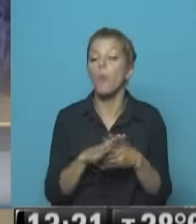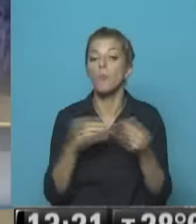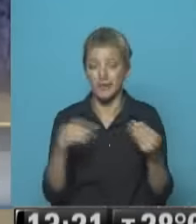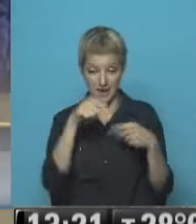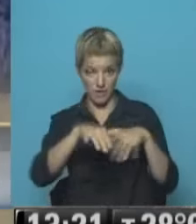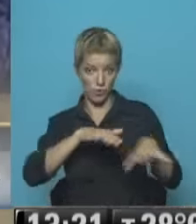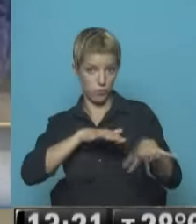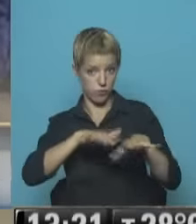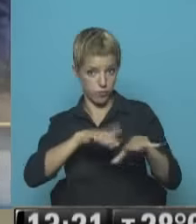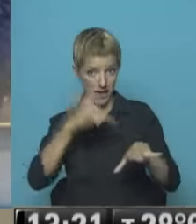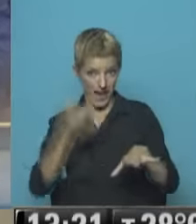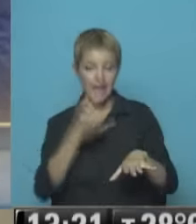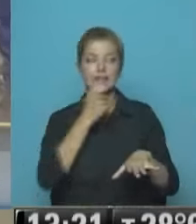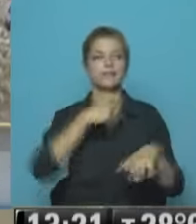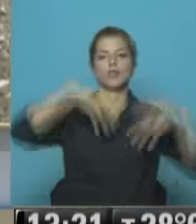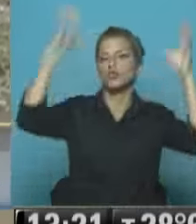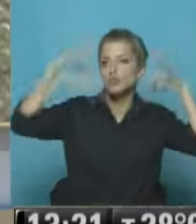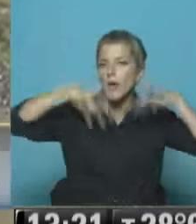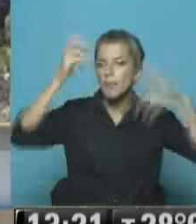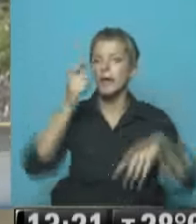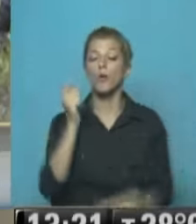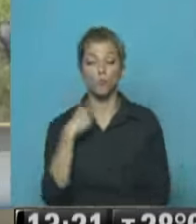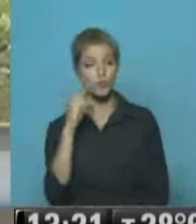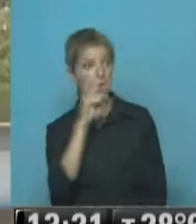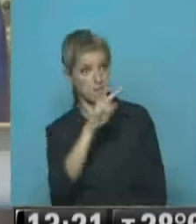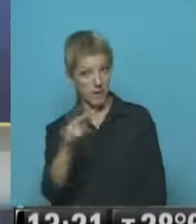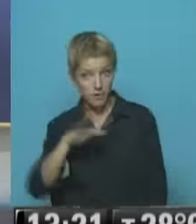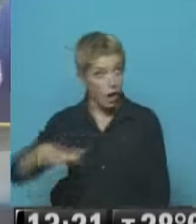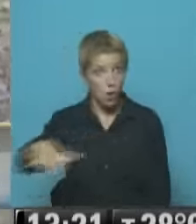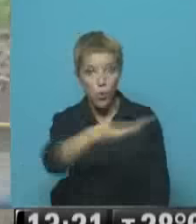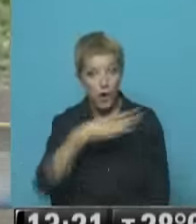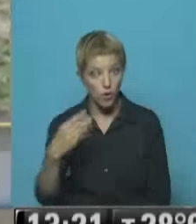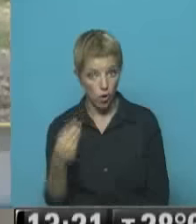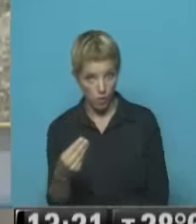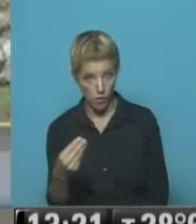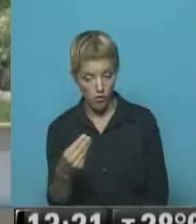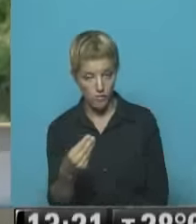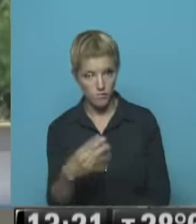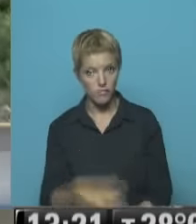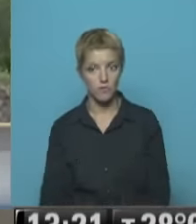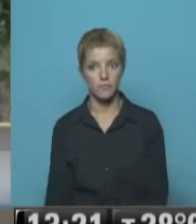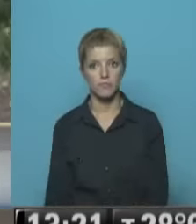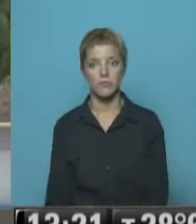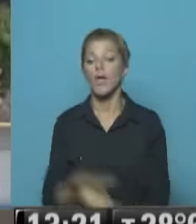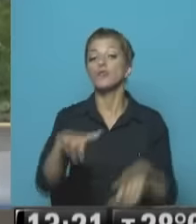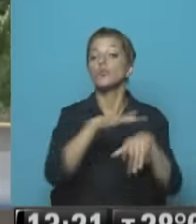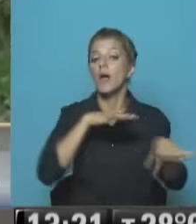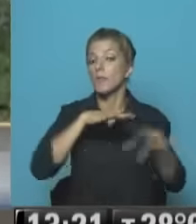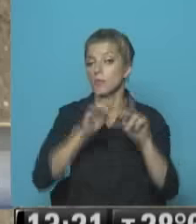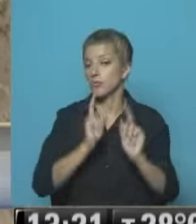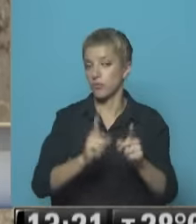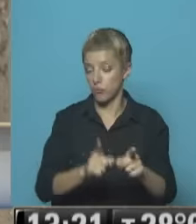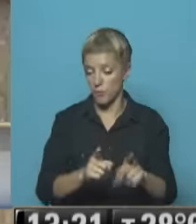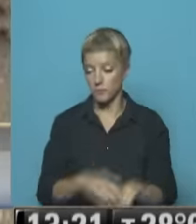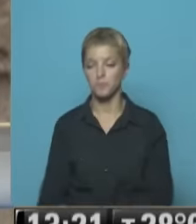mueven cuando hay lluvia, cuando la tierra, si ustedes pueden apreciar la topografía, muestra un área que hay movimiento permanente. Mientras